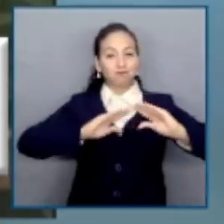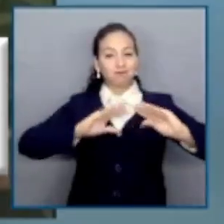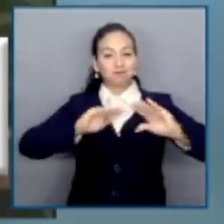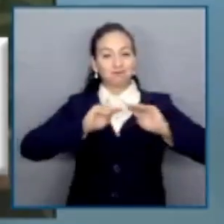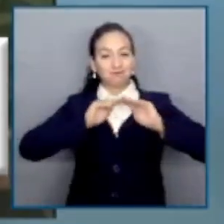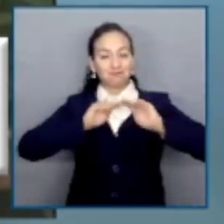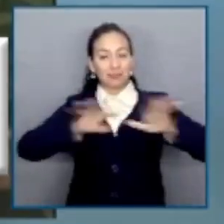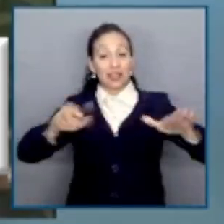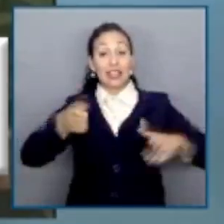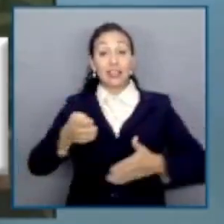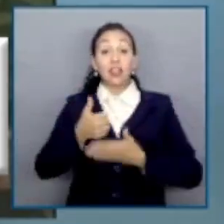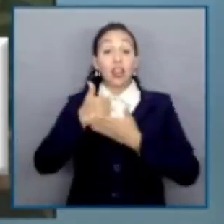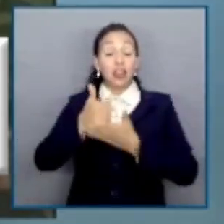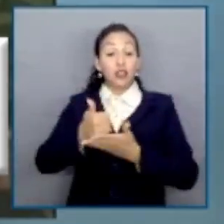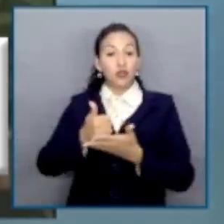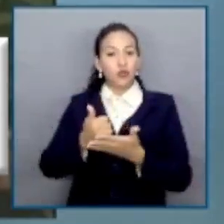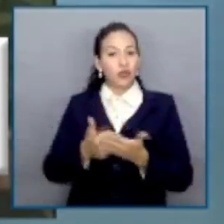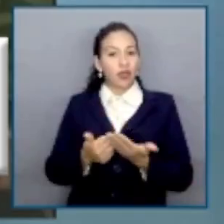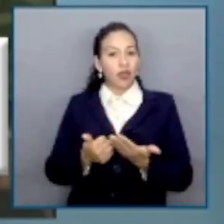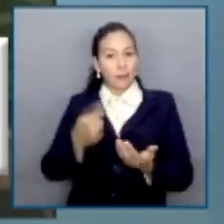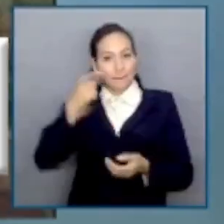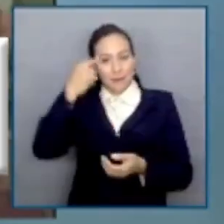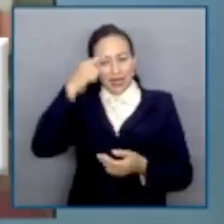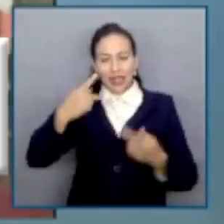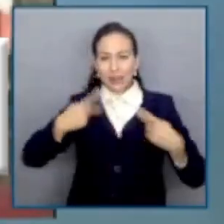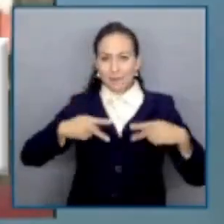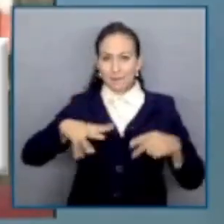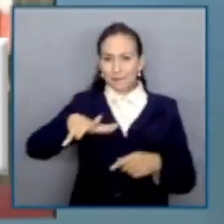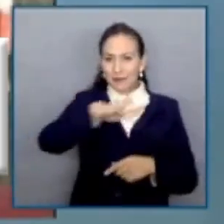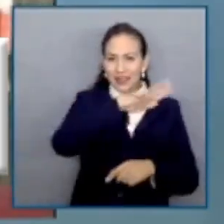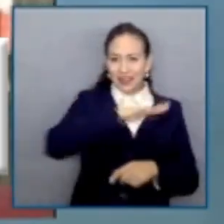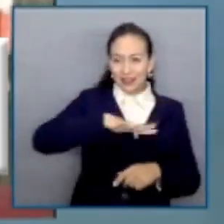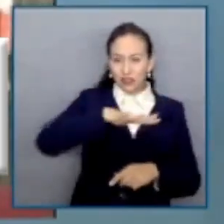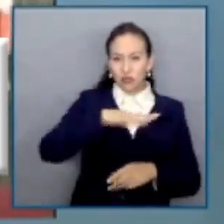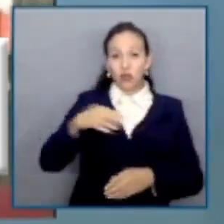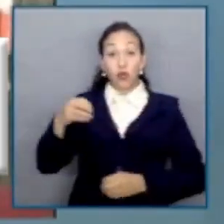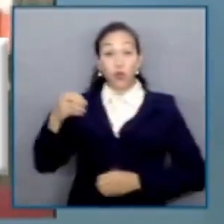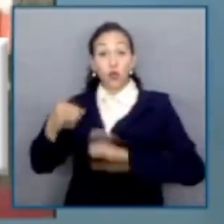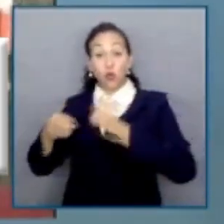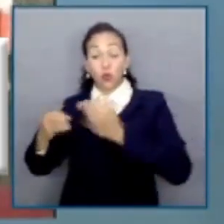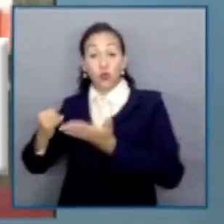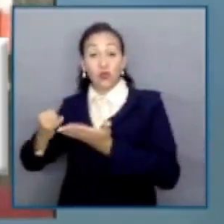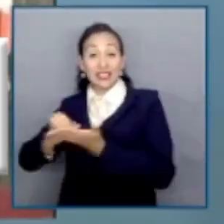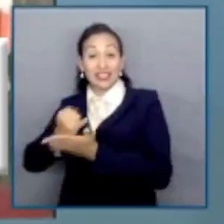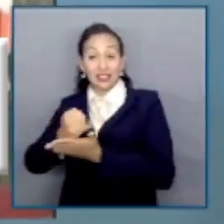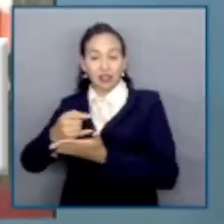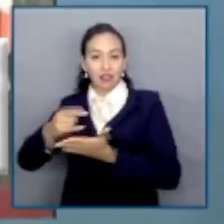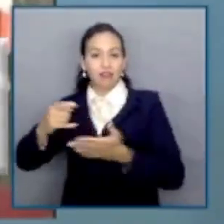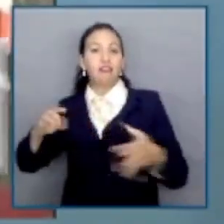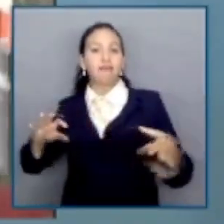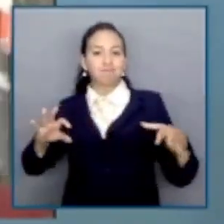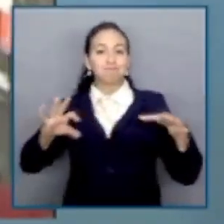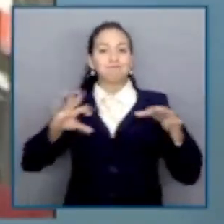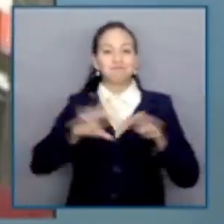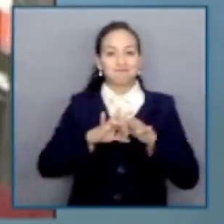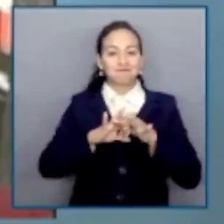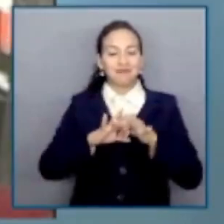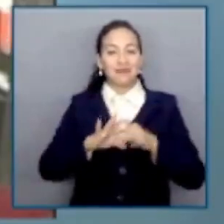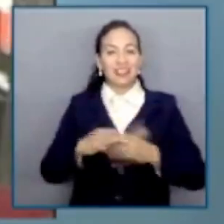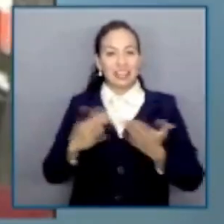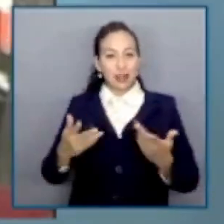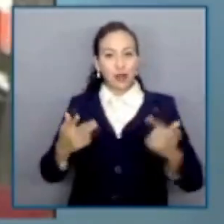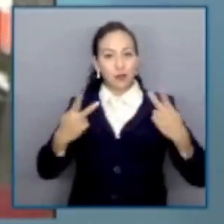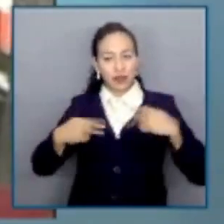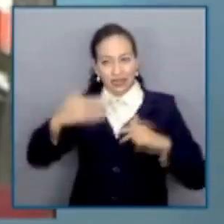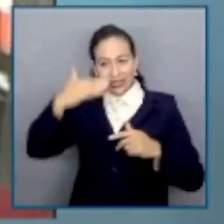mayor vinculación entre la sociedad mexicana y las decisiones que se toman en el seno de los órganos